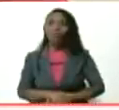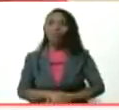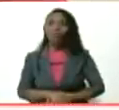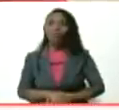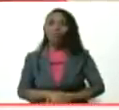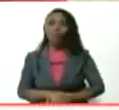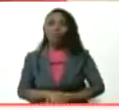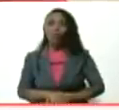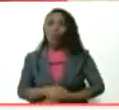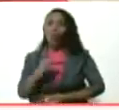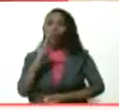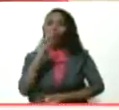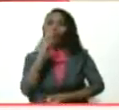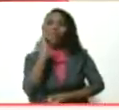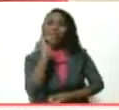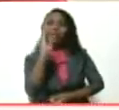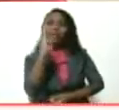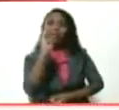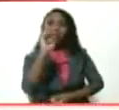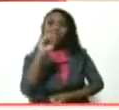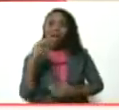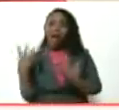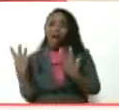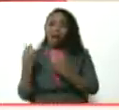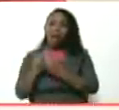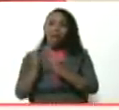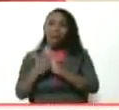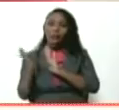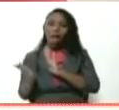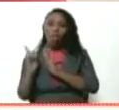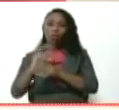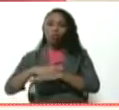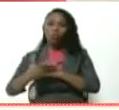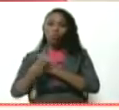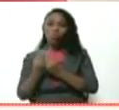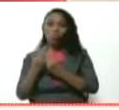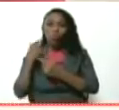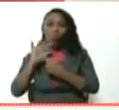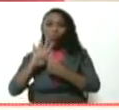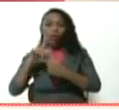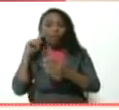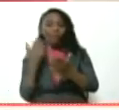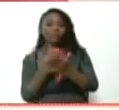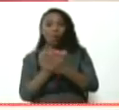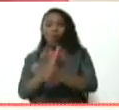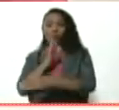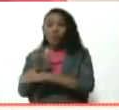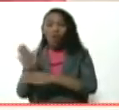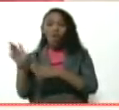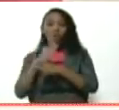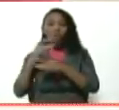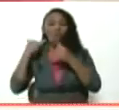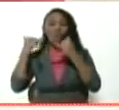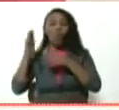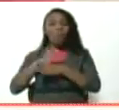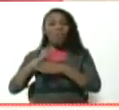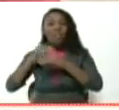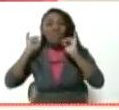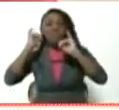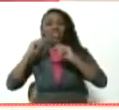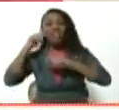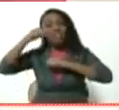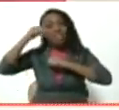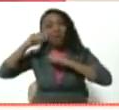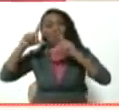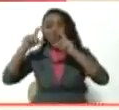Uribe al lado del señor. Demostrado que utilizaron y fueron a fiestas, compartieron fotos, videos,